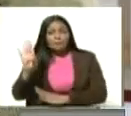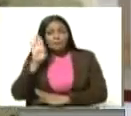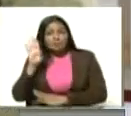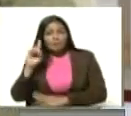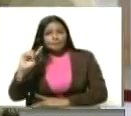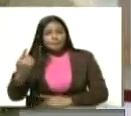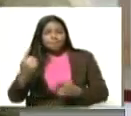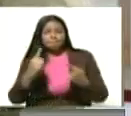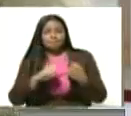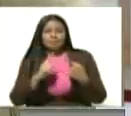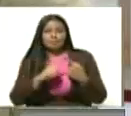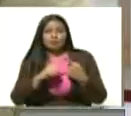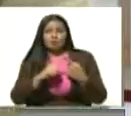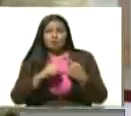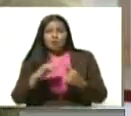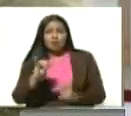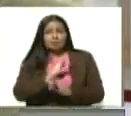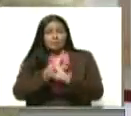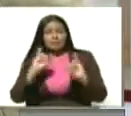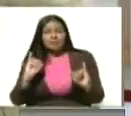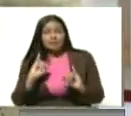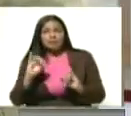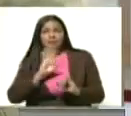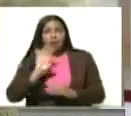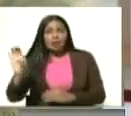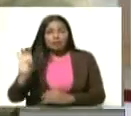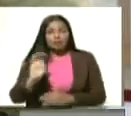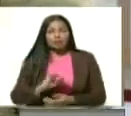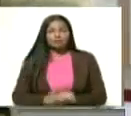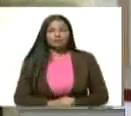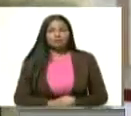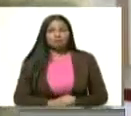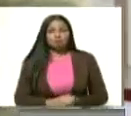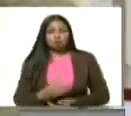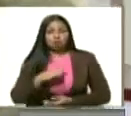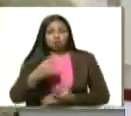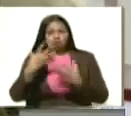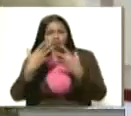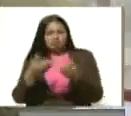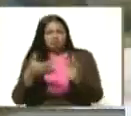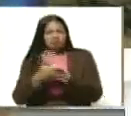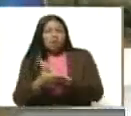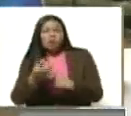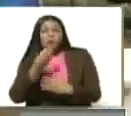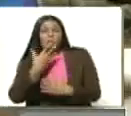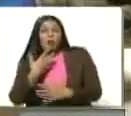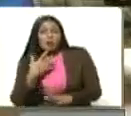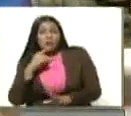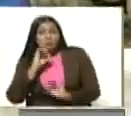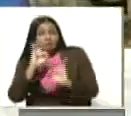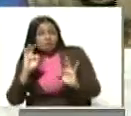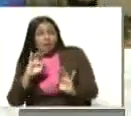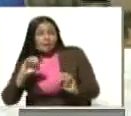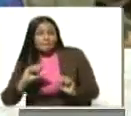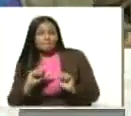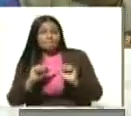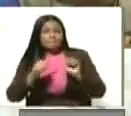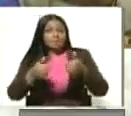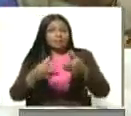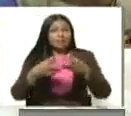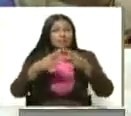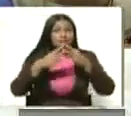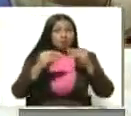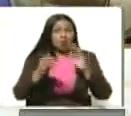primero que todo, con la independencia, con la soberanía de la patria, entendiendo de que, bueno, de ahí nace todo